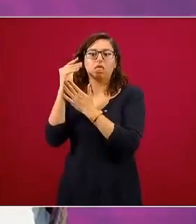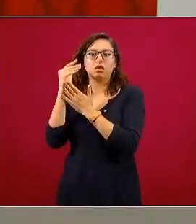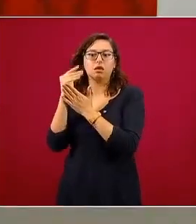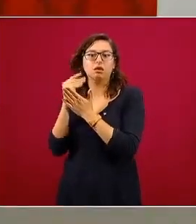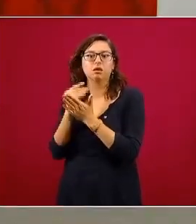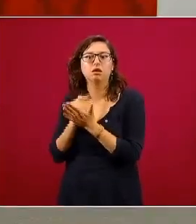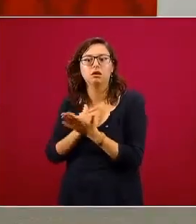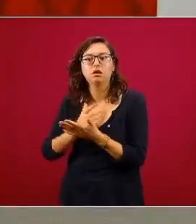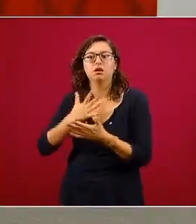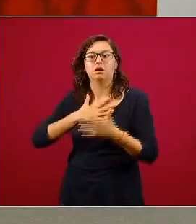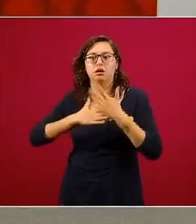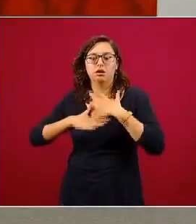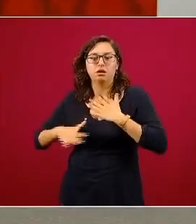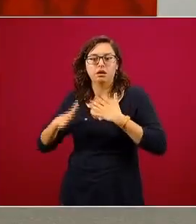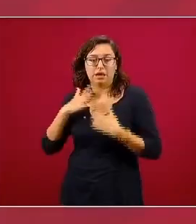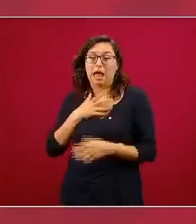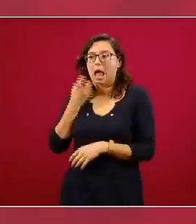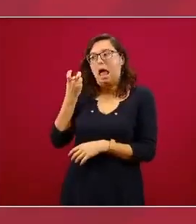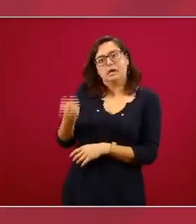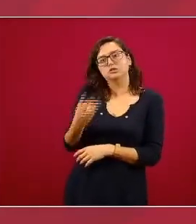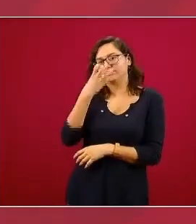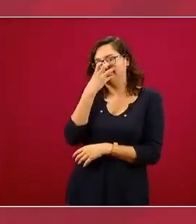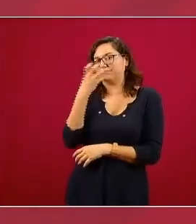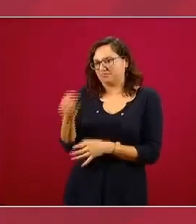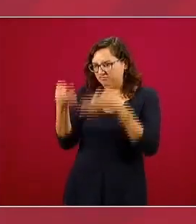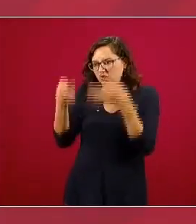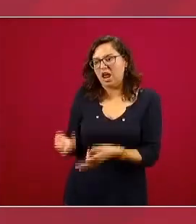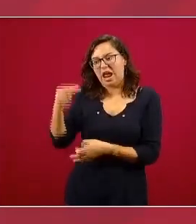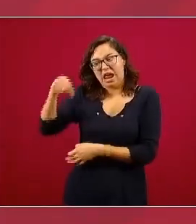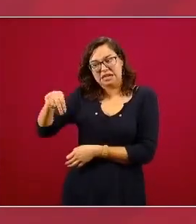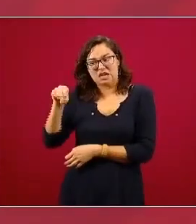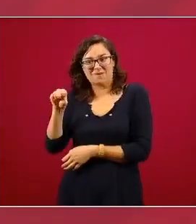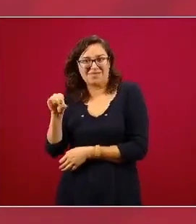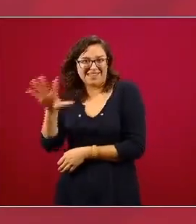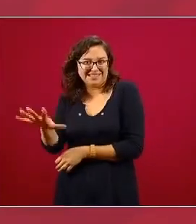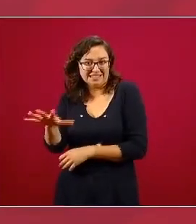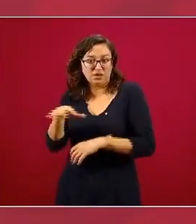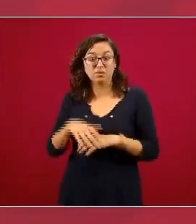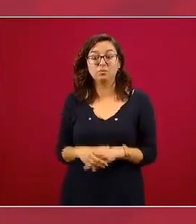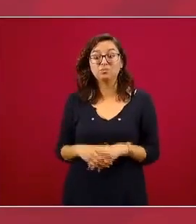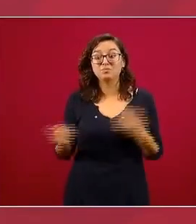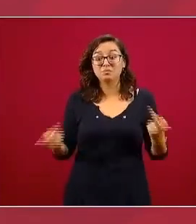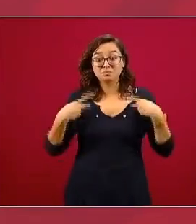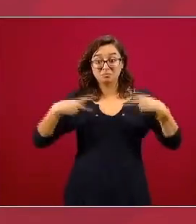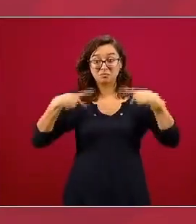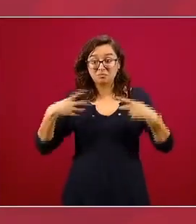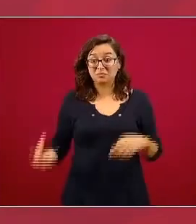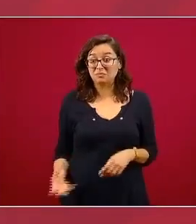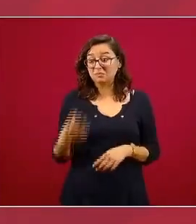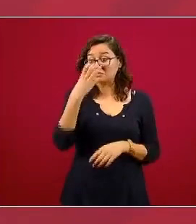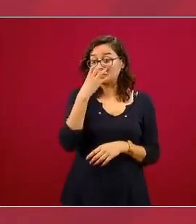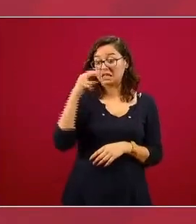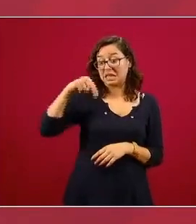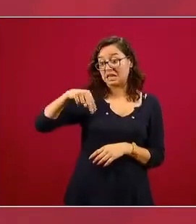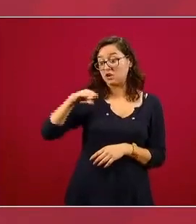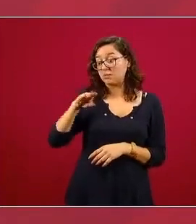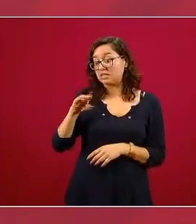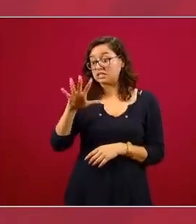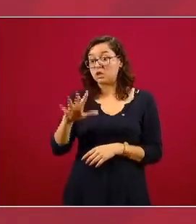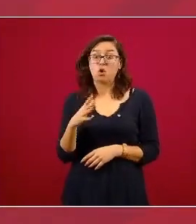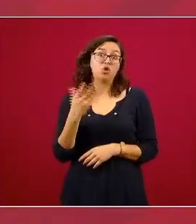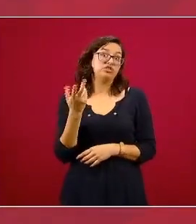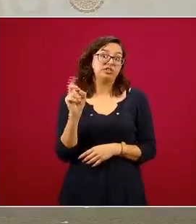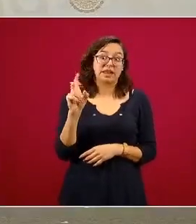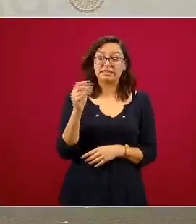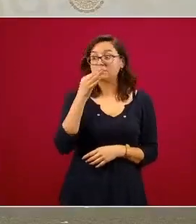solamente durante procedimientos muy cortos. Si uno quiere estar usando una mascarilla de 95 por un tiempo prolongado, digamos más de 30 minutos o 1 hora,